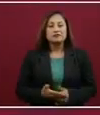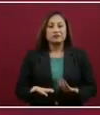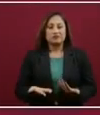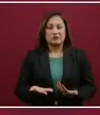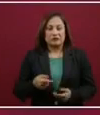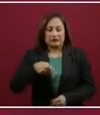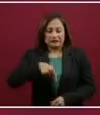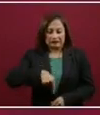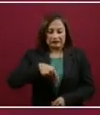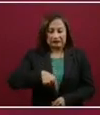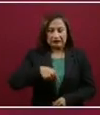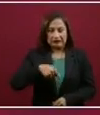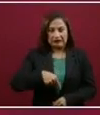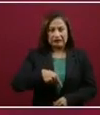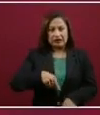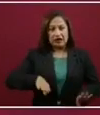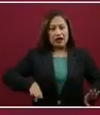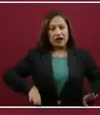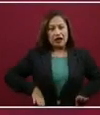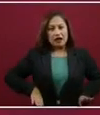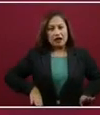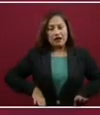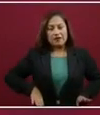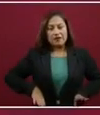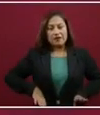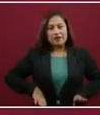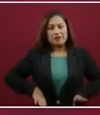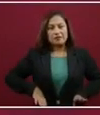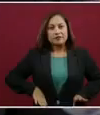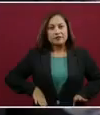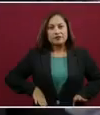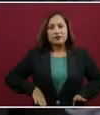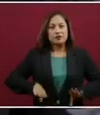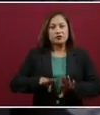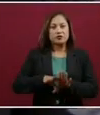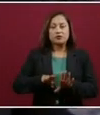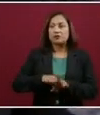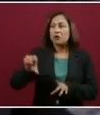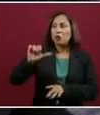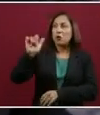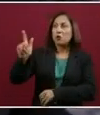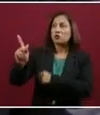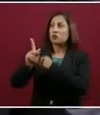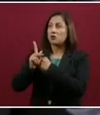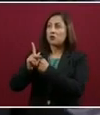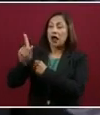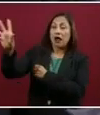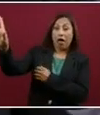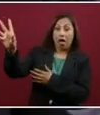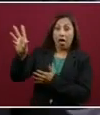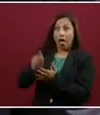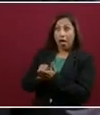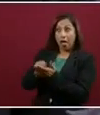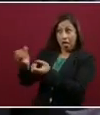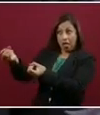comportamientos de honestidad de Suecia, de Dinamarca, de